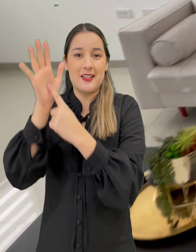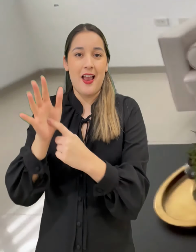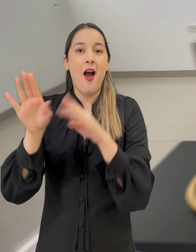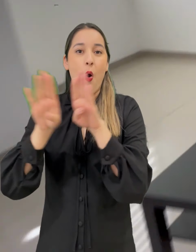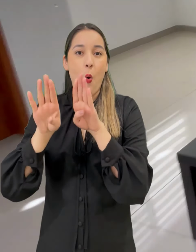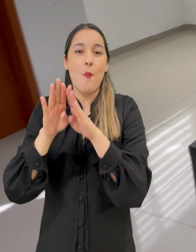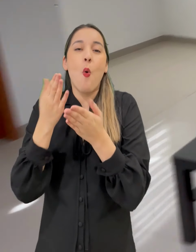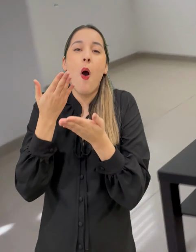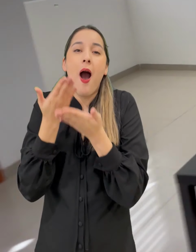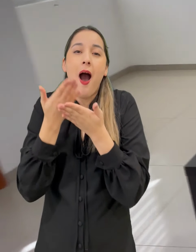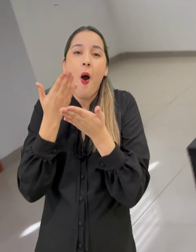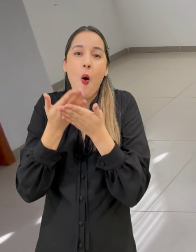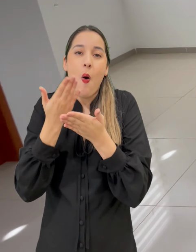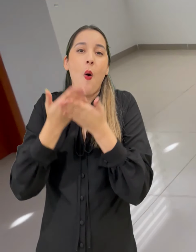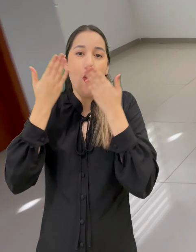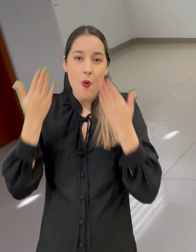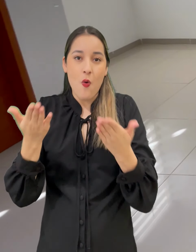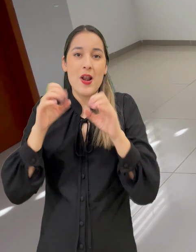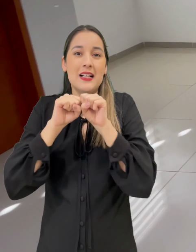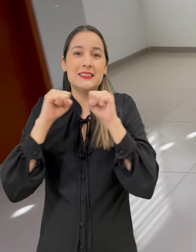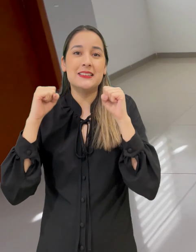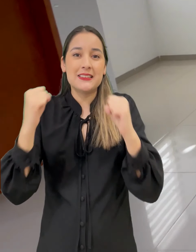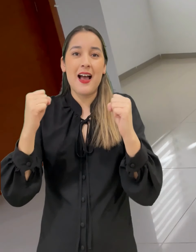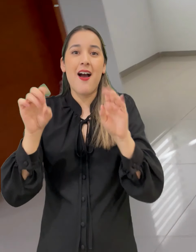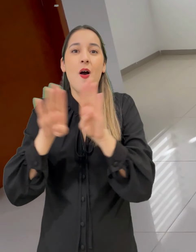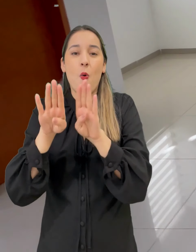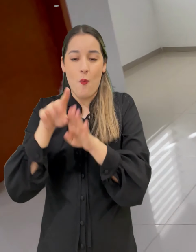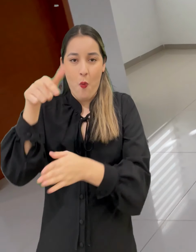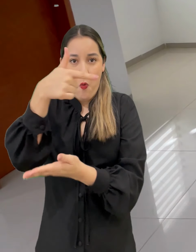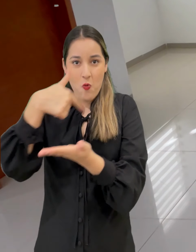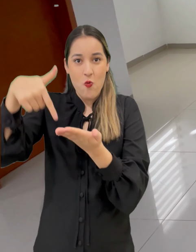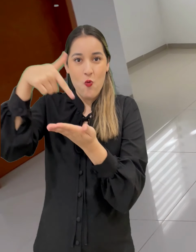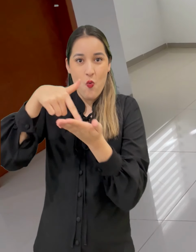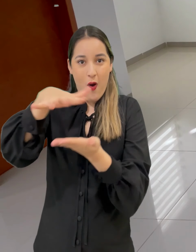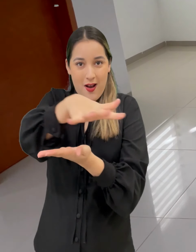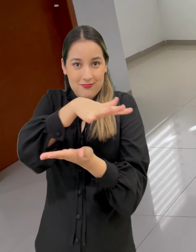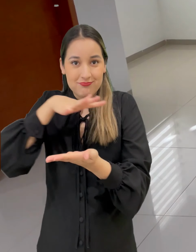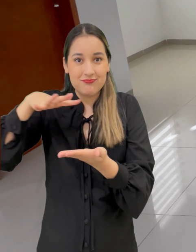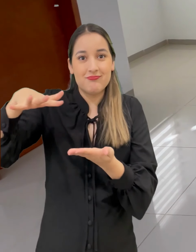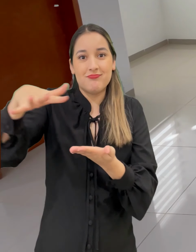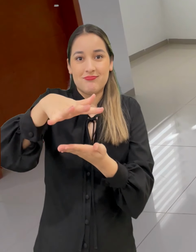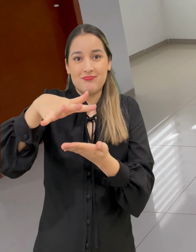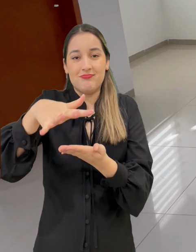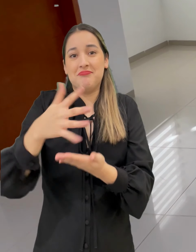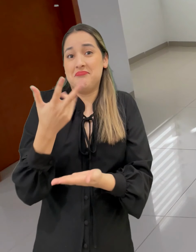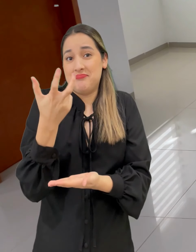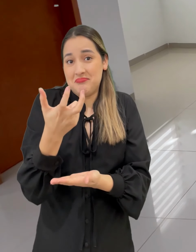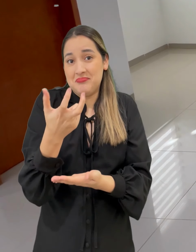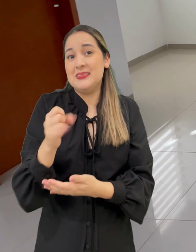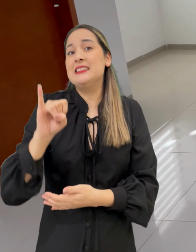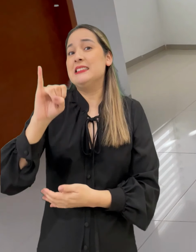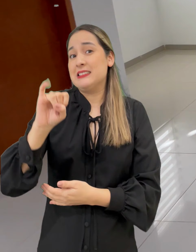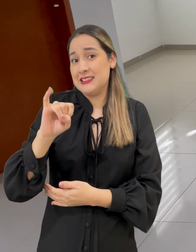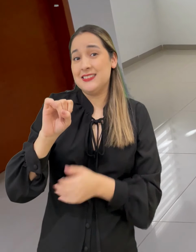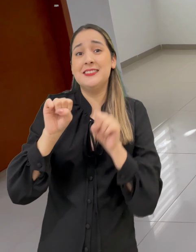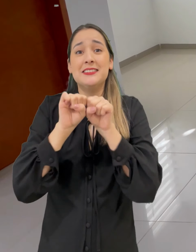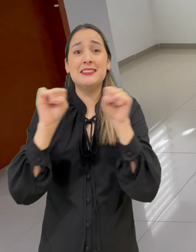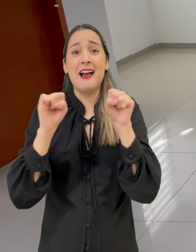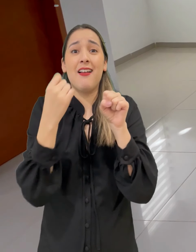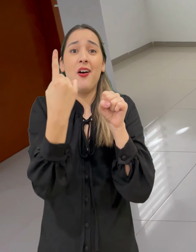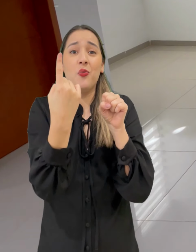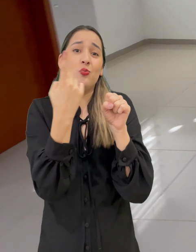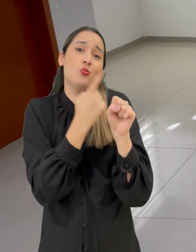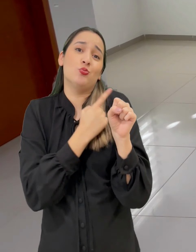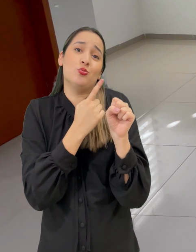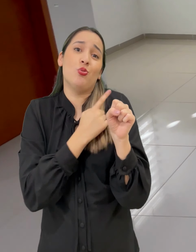está la sala ahorita que es este es el espacio de la sala ahí está pues si se mira muy